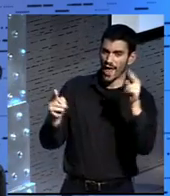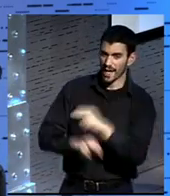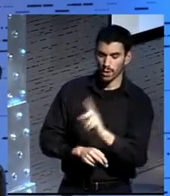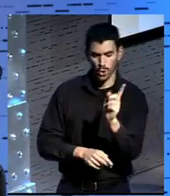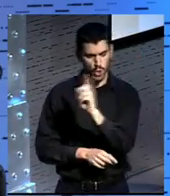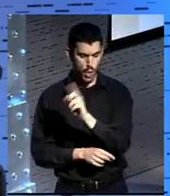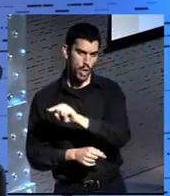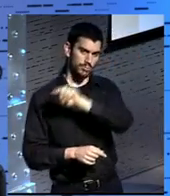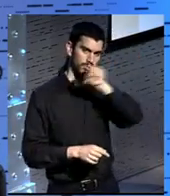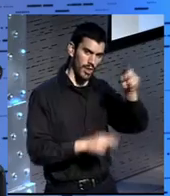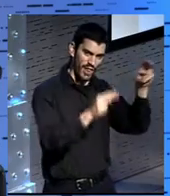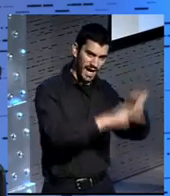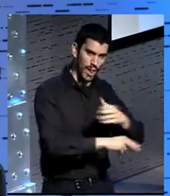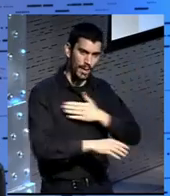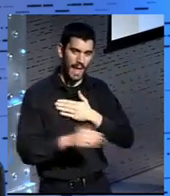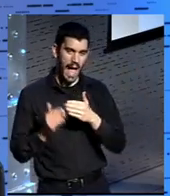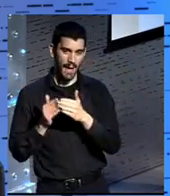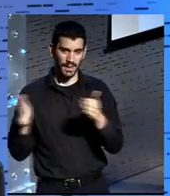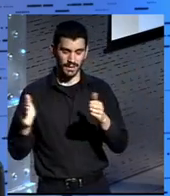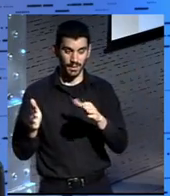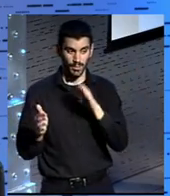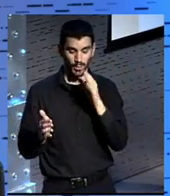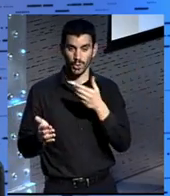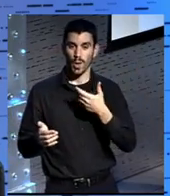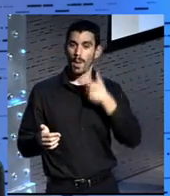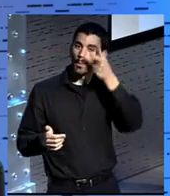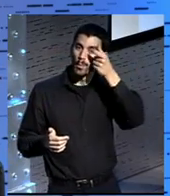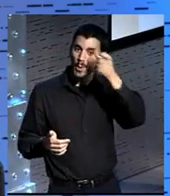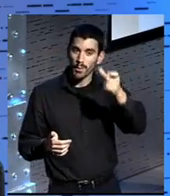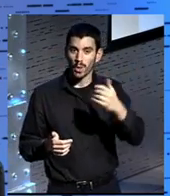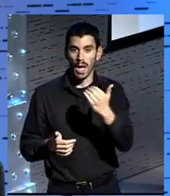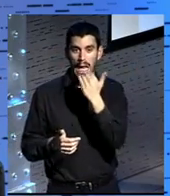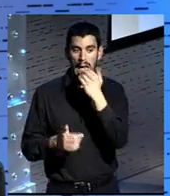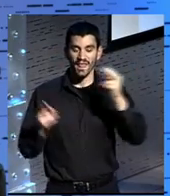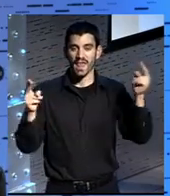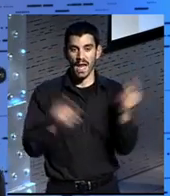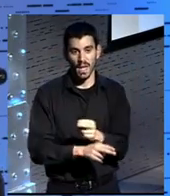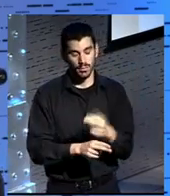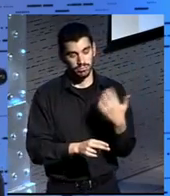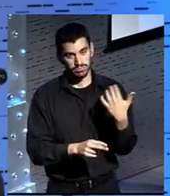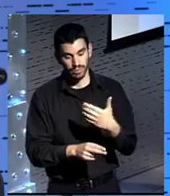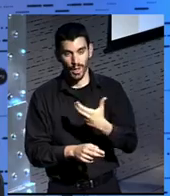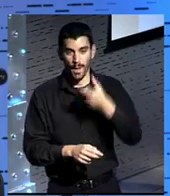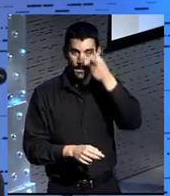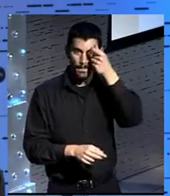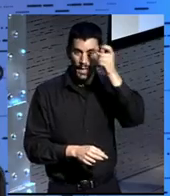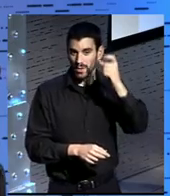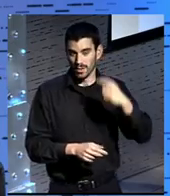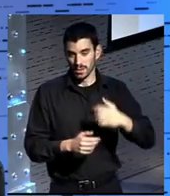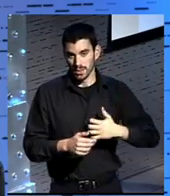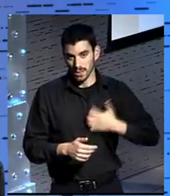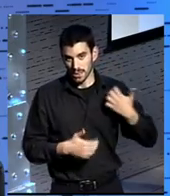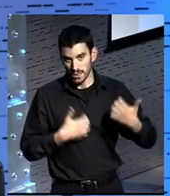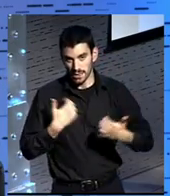cuestión de estatus, ¿no? Quedarse sin banco es una cosa que destroza la estructura institucional de un pueblo.